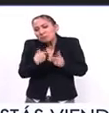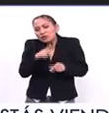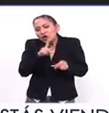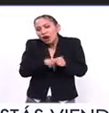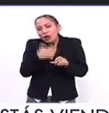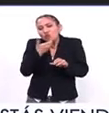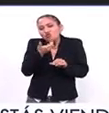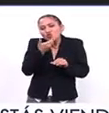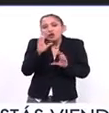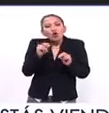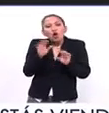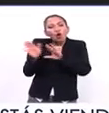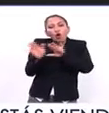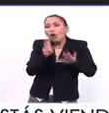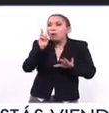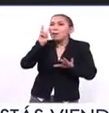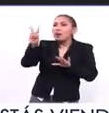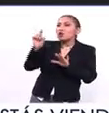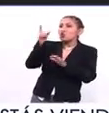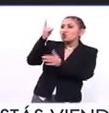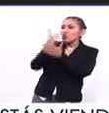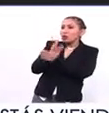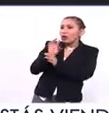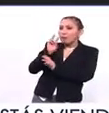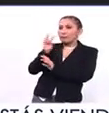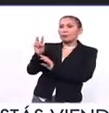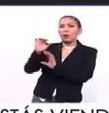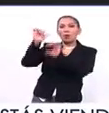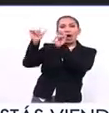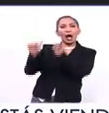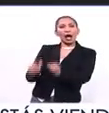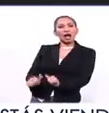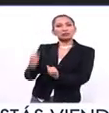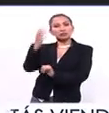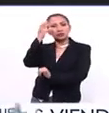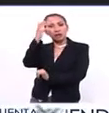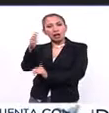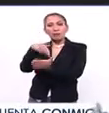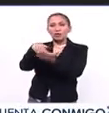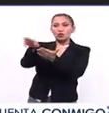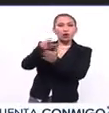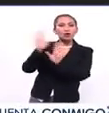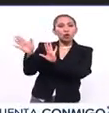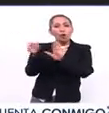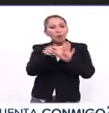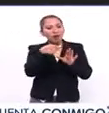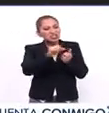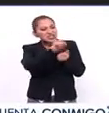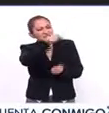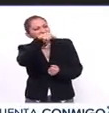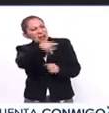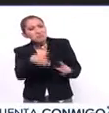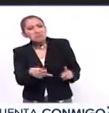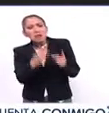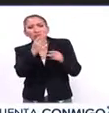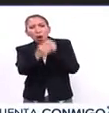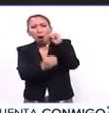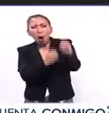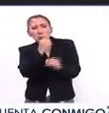cotidiana, quizá ya no verla necesariamente como esta mujer seria que pintaba, sino como quien vendía